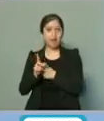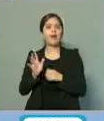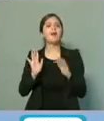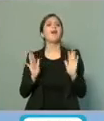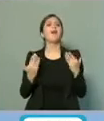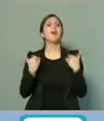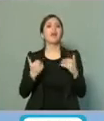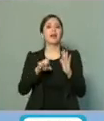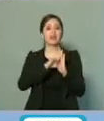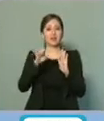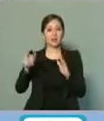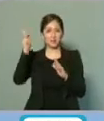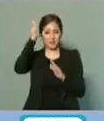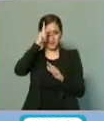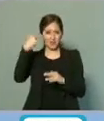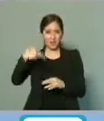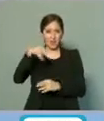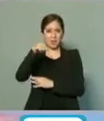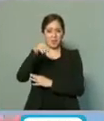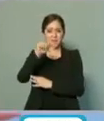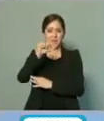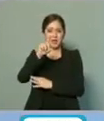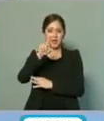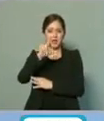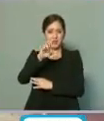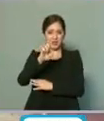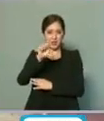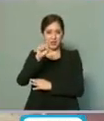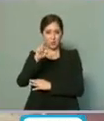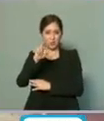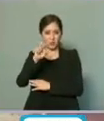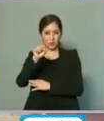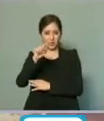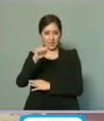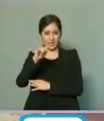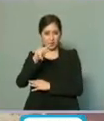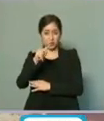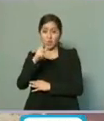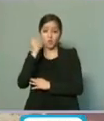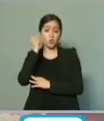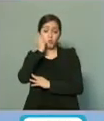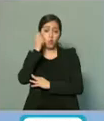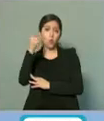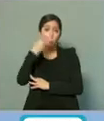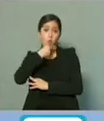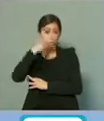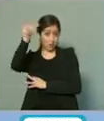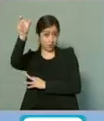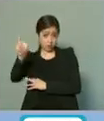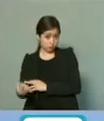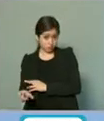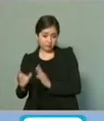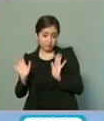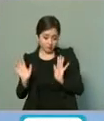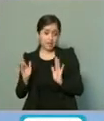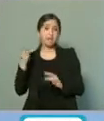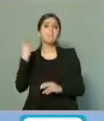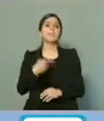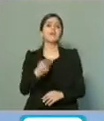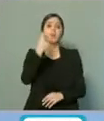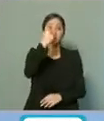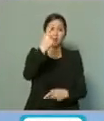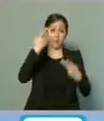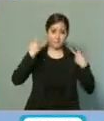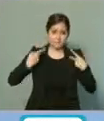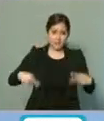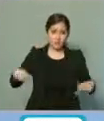se llama en psicología es la madre sustituta, aunque sea hombre, se le llama madre sustituta, pero puede ser un hombre, pero que sea una figura